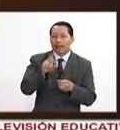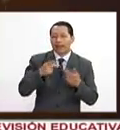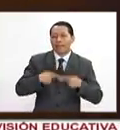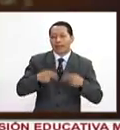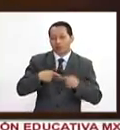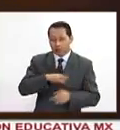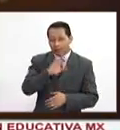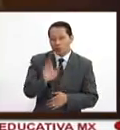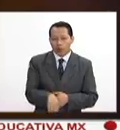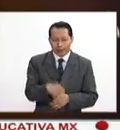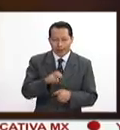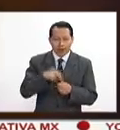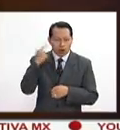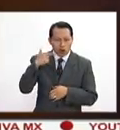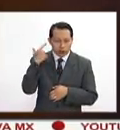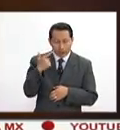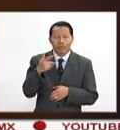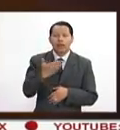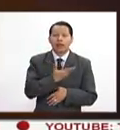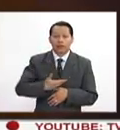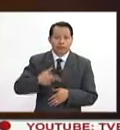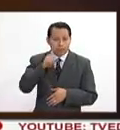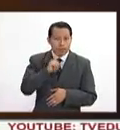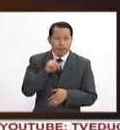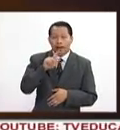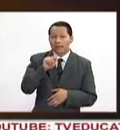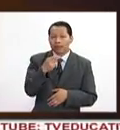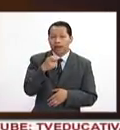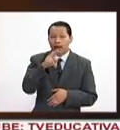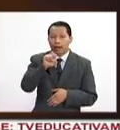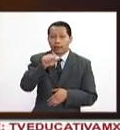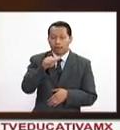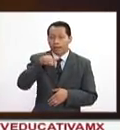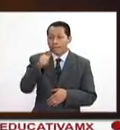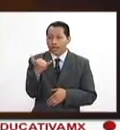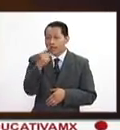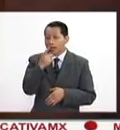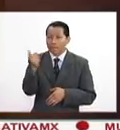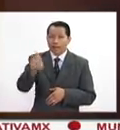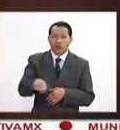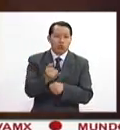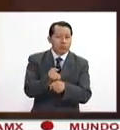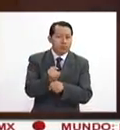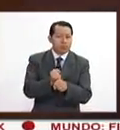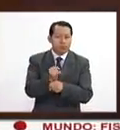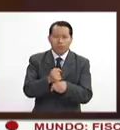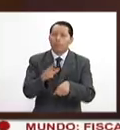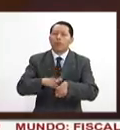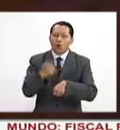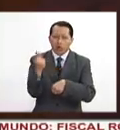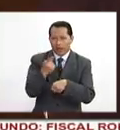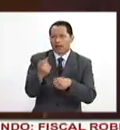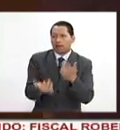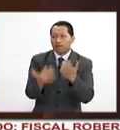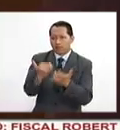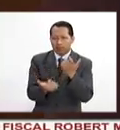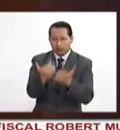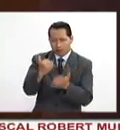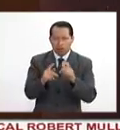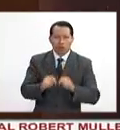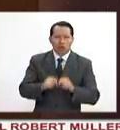las personas muertas. En Londres, la primera ministra Theresa May ordenó una investigación pública sobre el incendio ocurrido en esta torre Greenfield, que